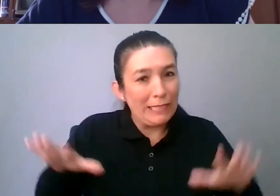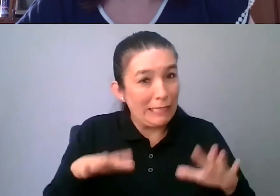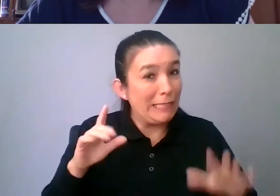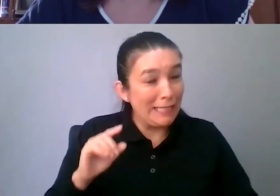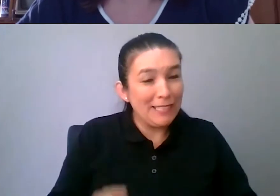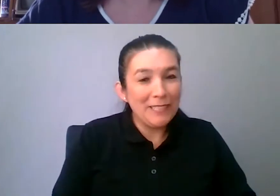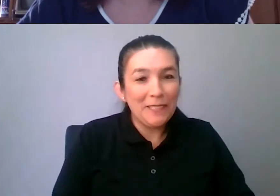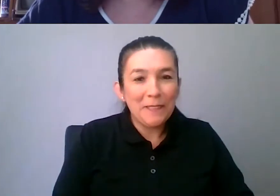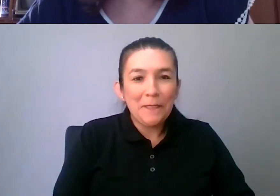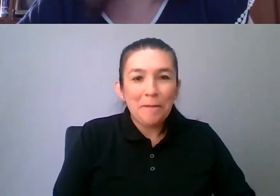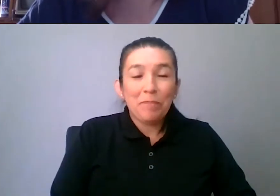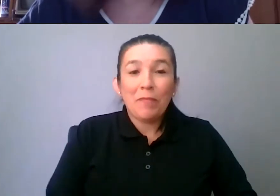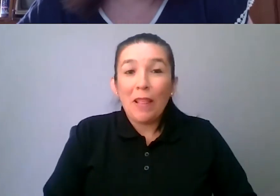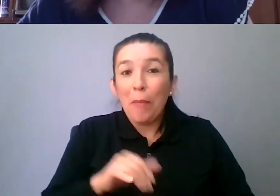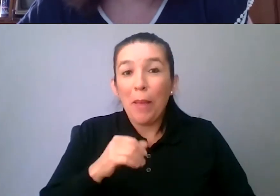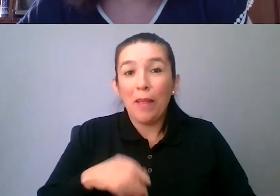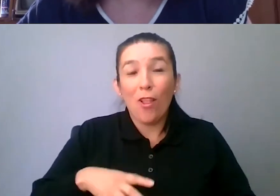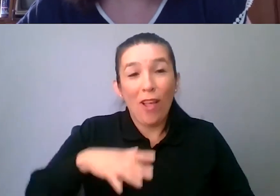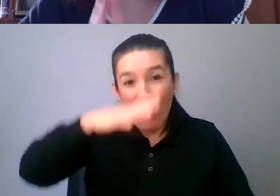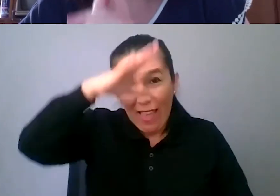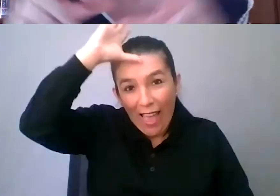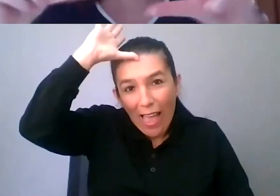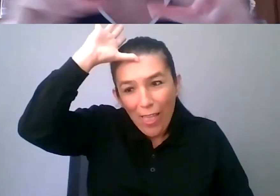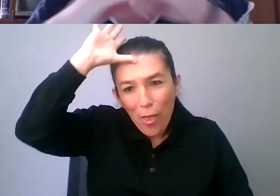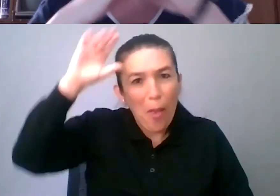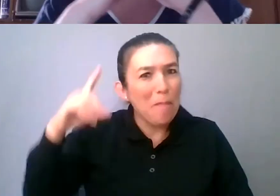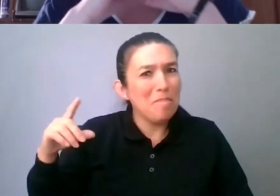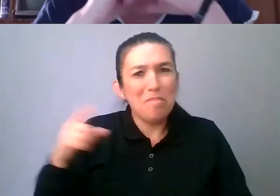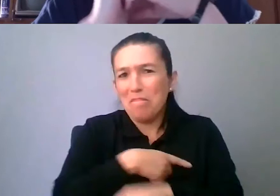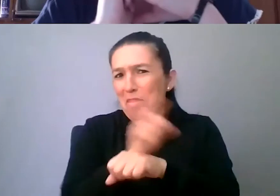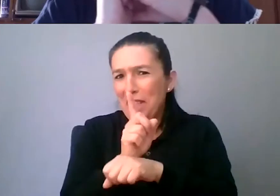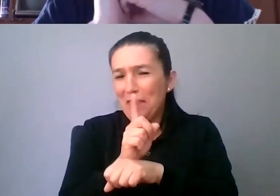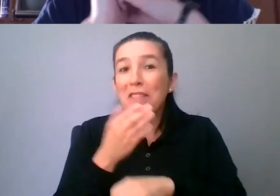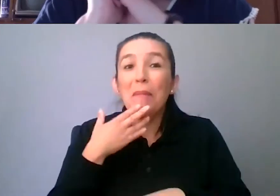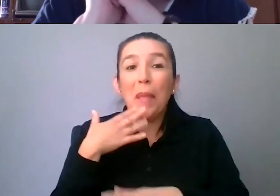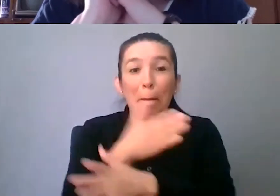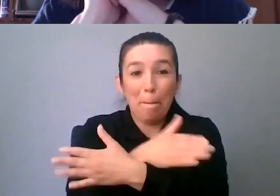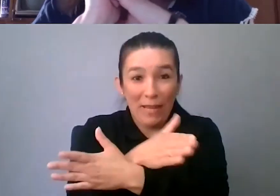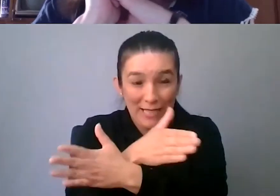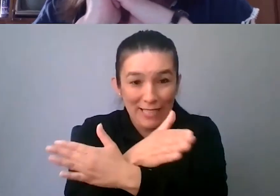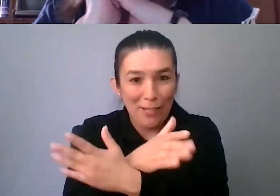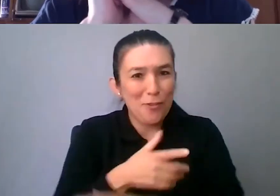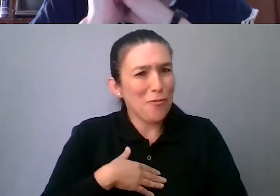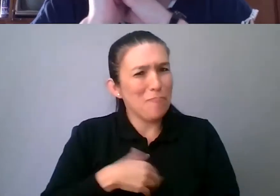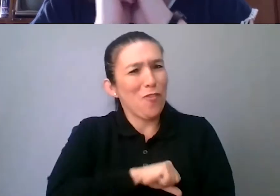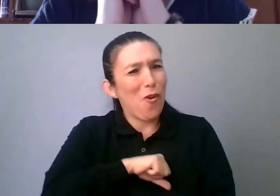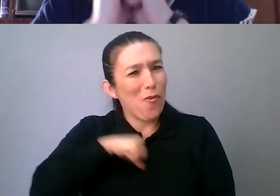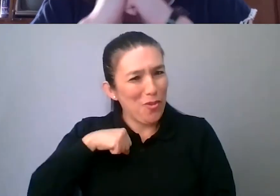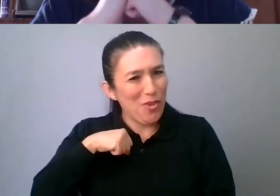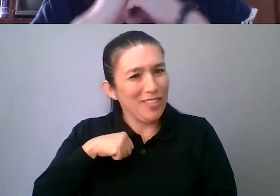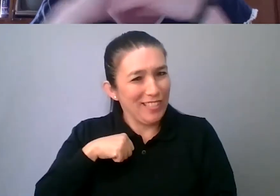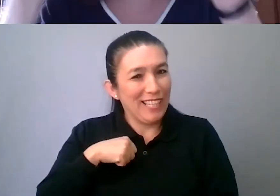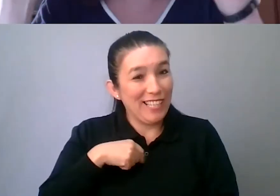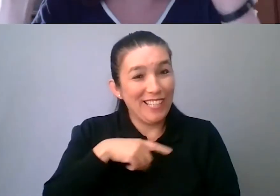La pata de gallo me saludó a la primera y también el pececito. de lo cual me siento muy orgullosa, y ahí habla